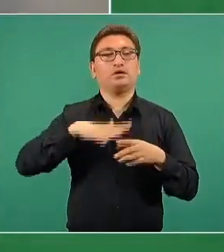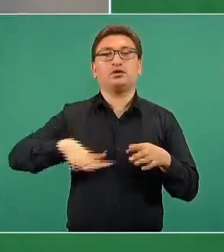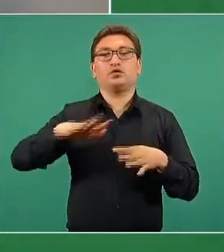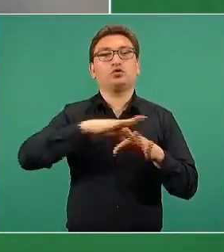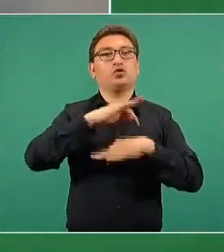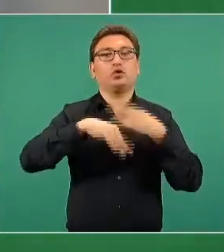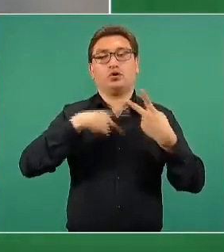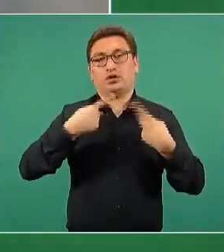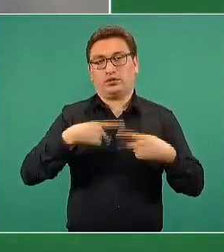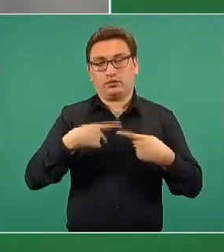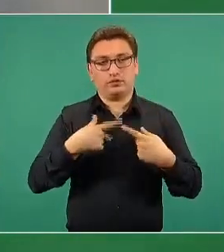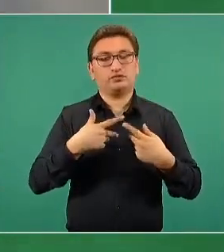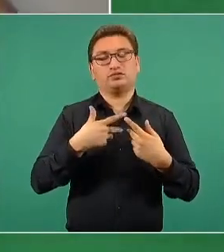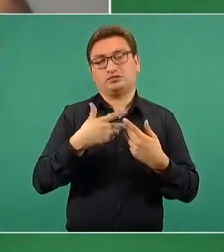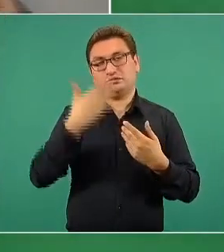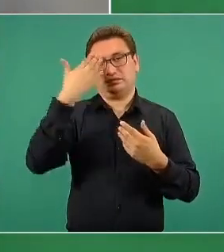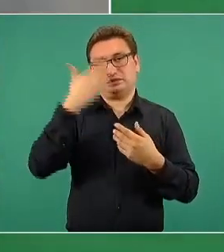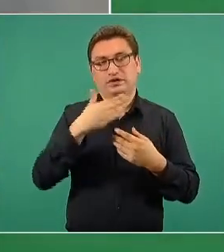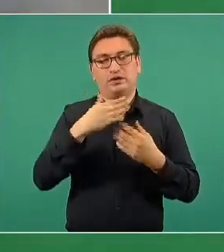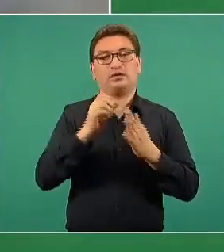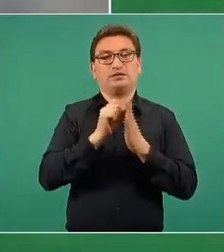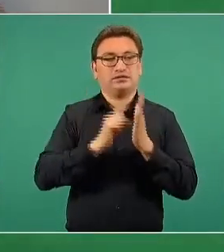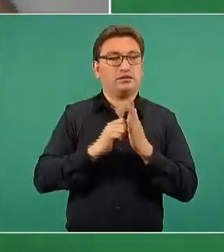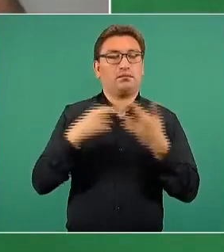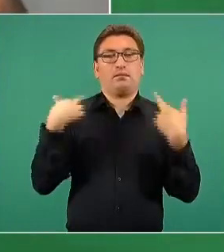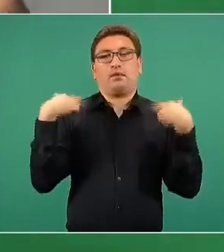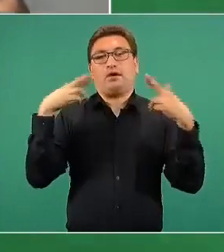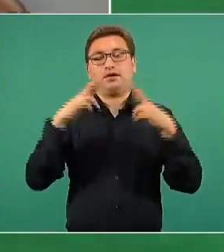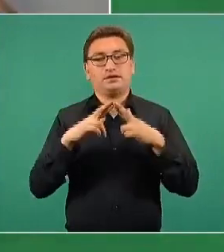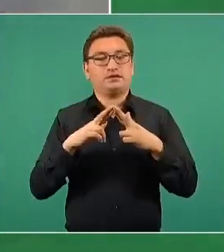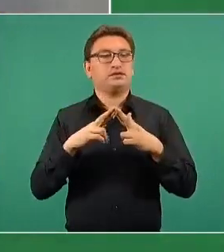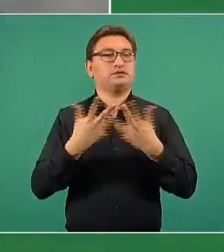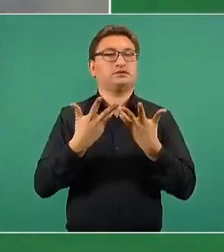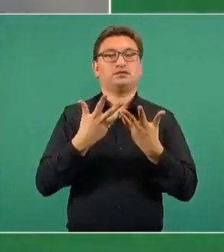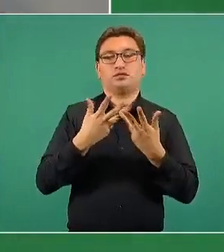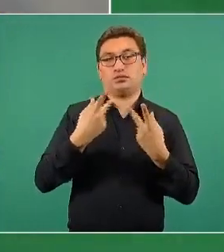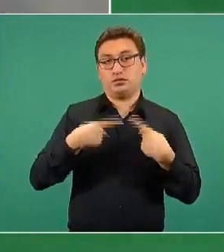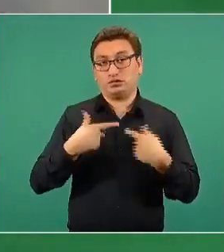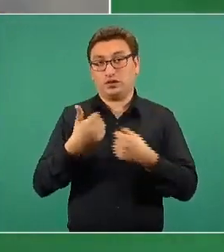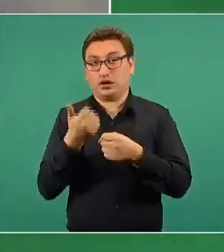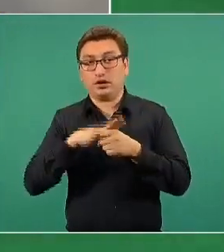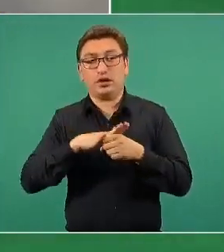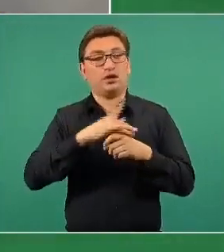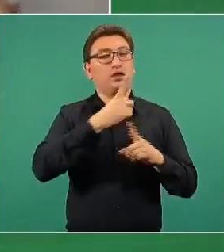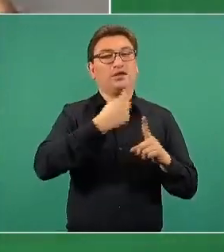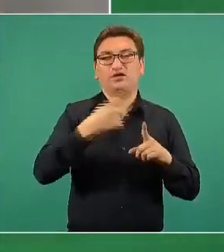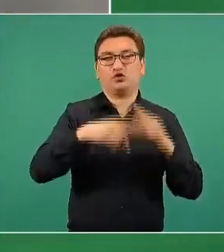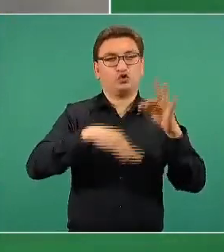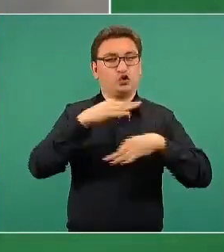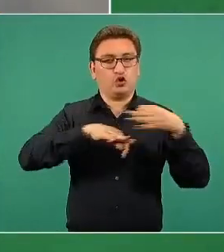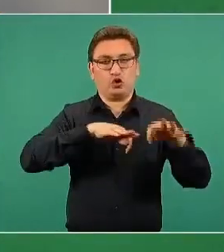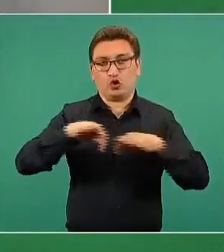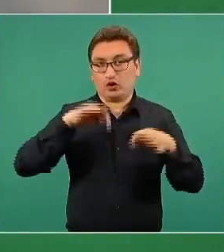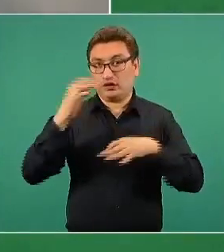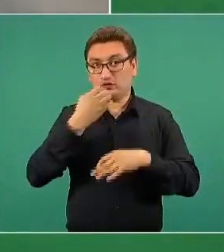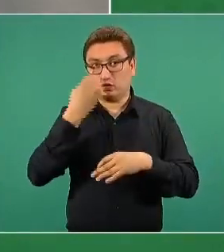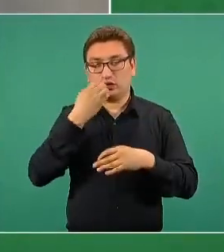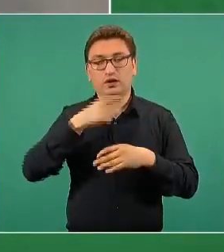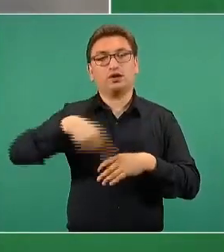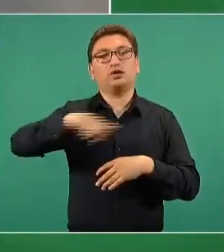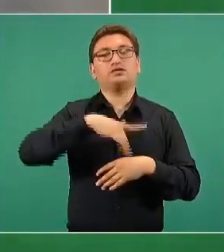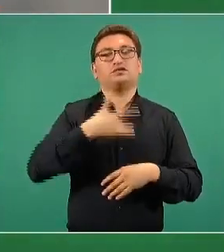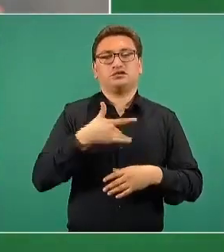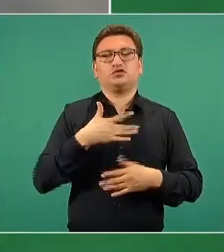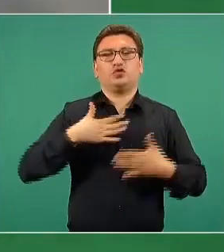alrededor del sistema educativo, docentes, administrativos, etcétera, tengan la confianza